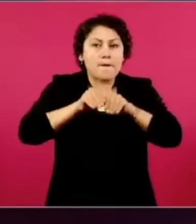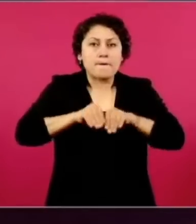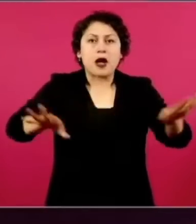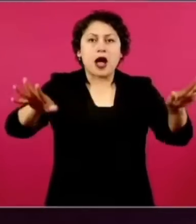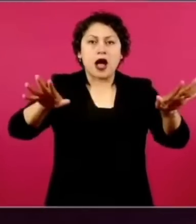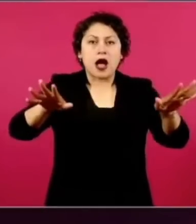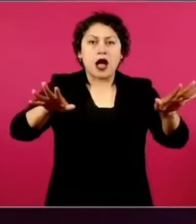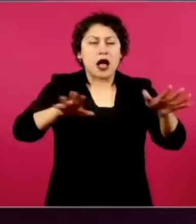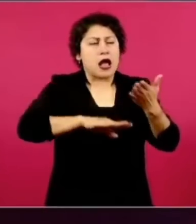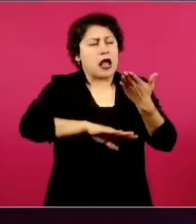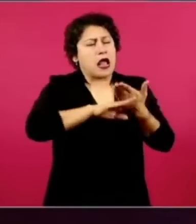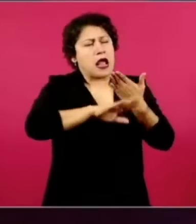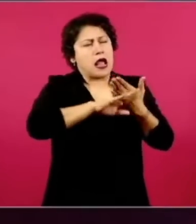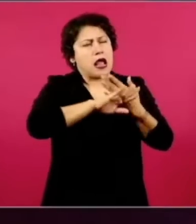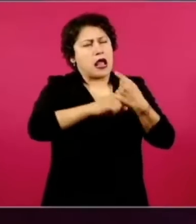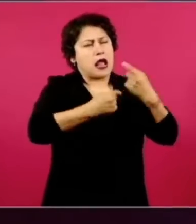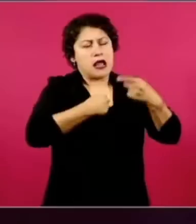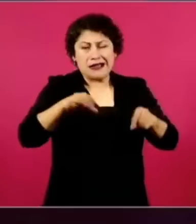contrato